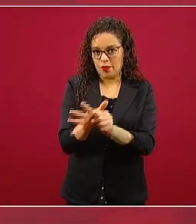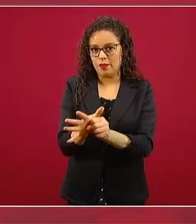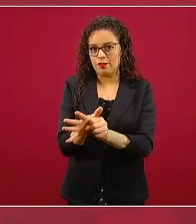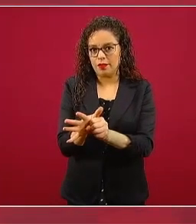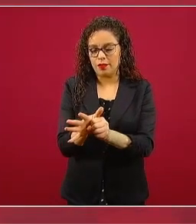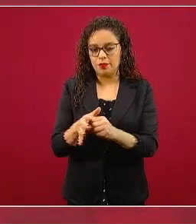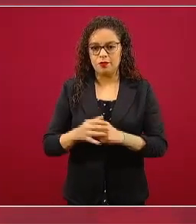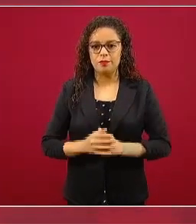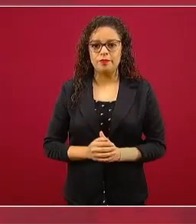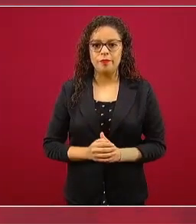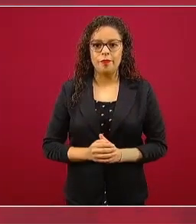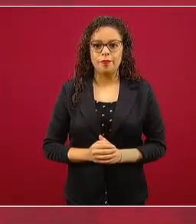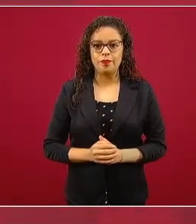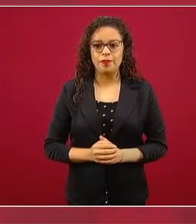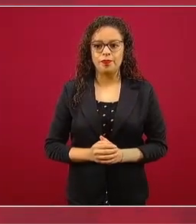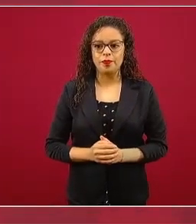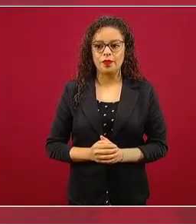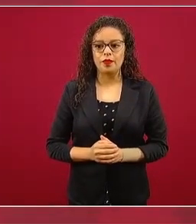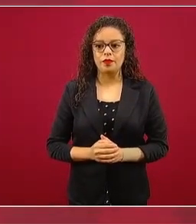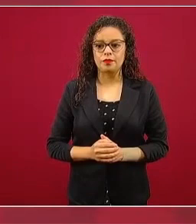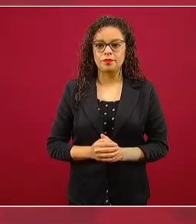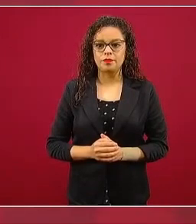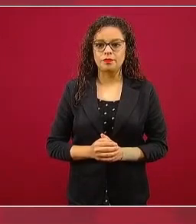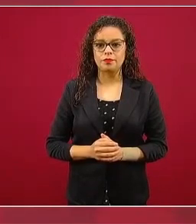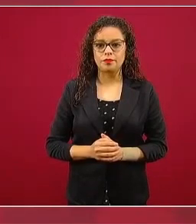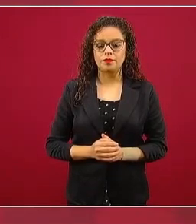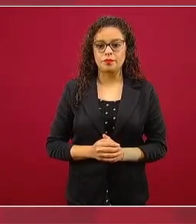México ha estado participando